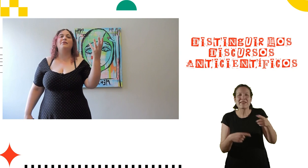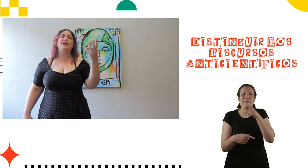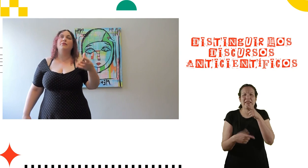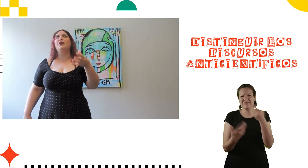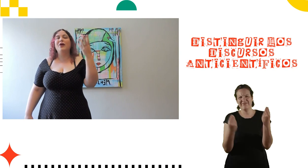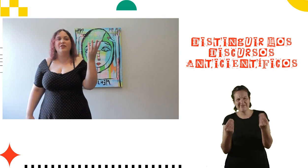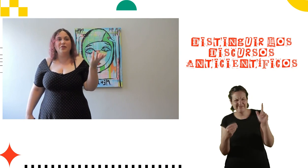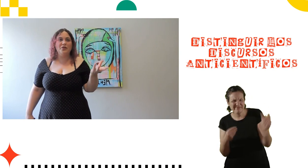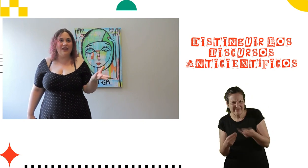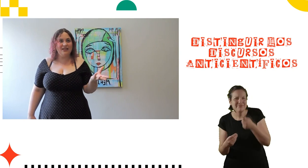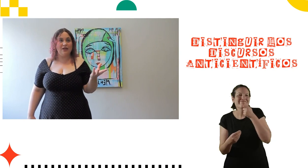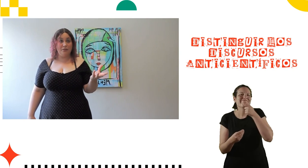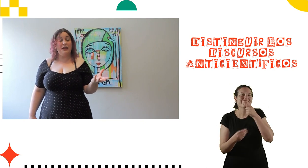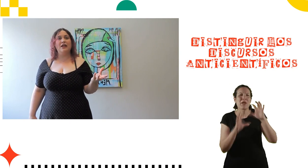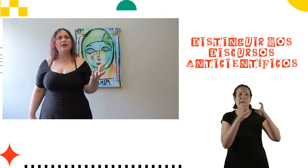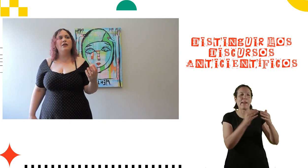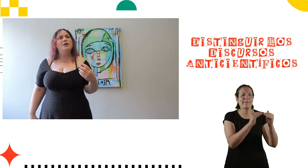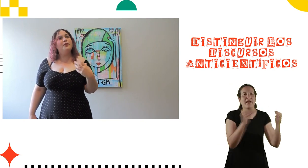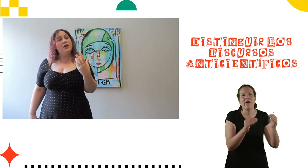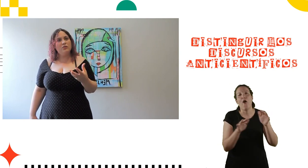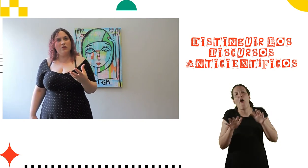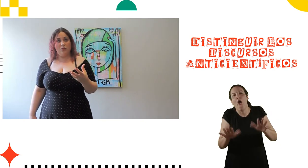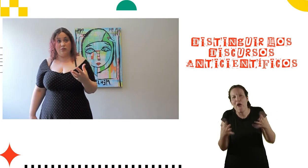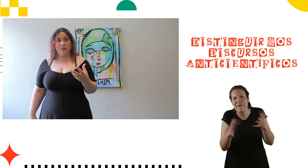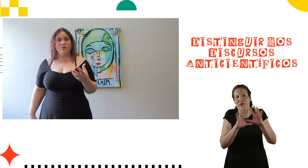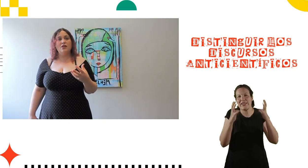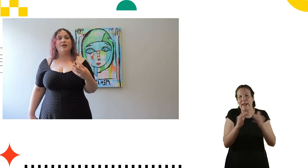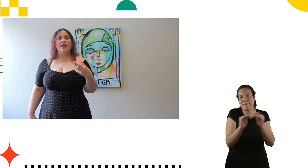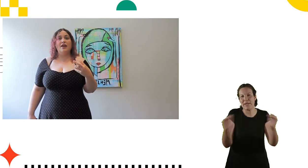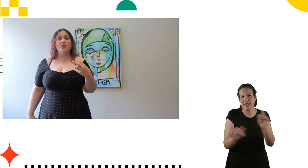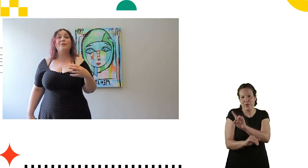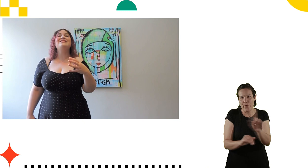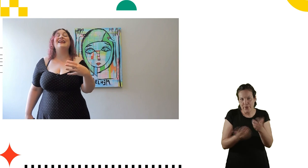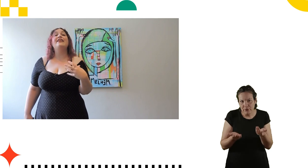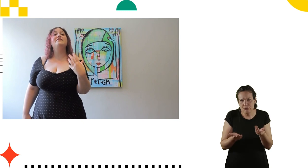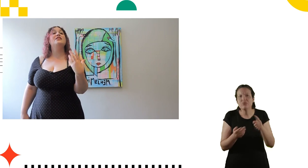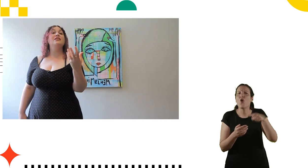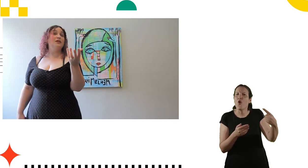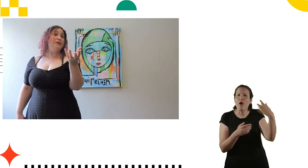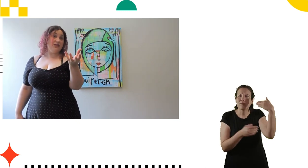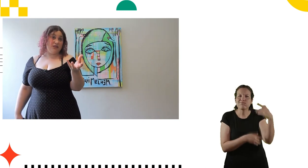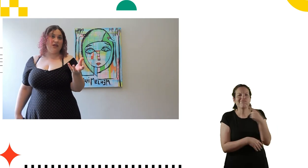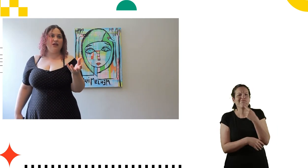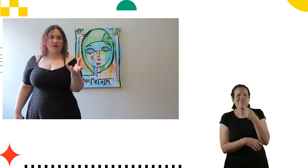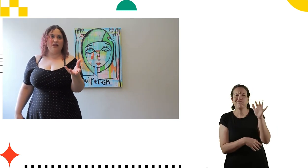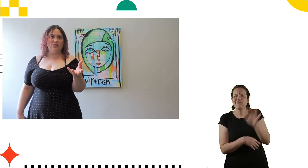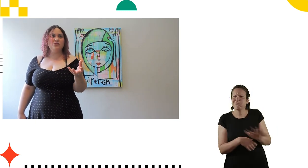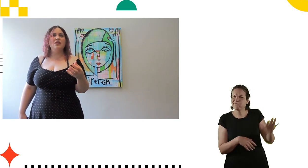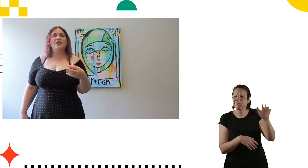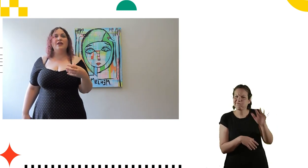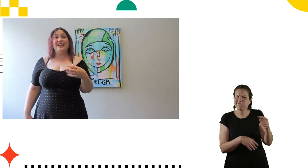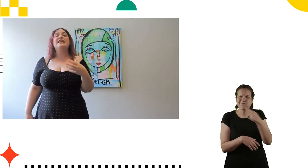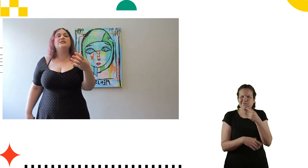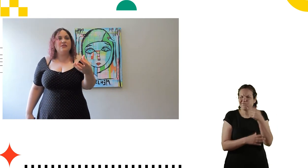como el terraplanismo, ¿no? Bueno, es obvio que la Tierra no es plana. Pero hay otros discursos que no nos parecen tan evidentemente